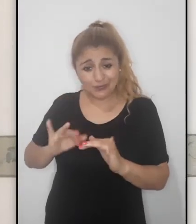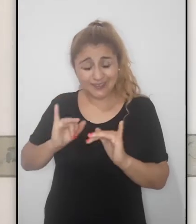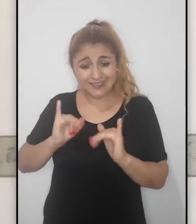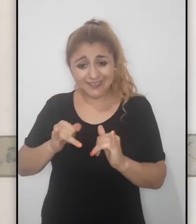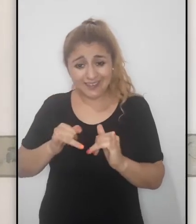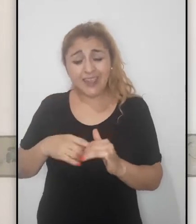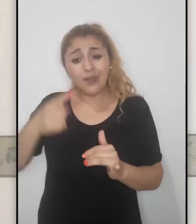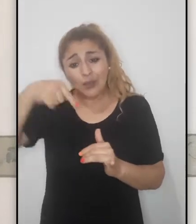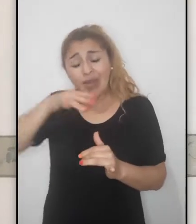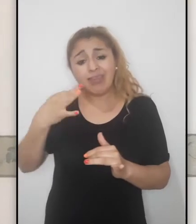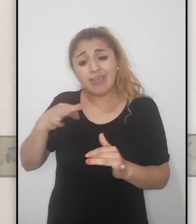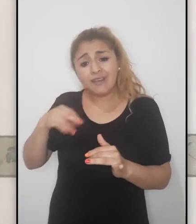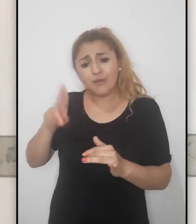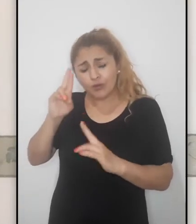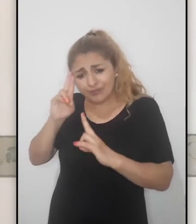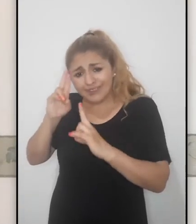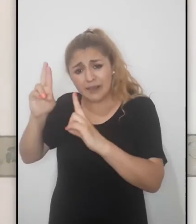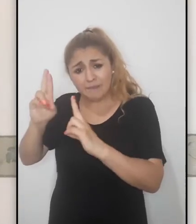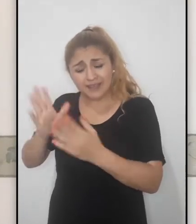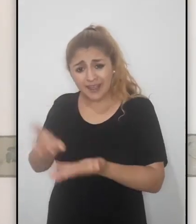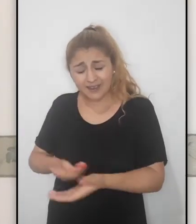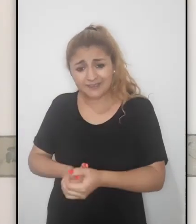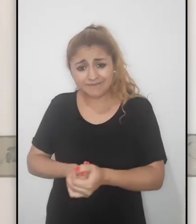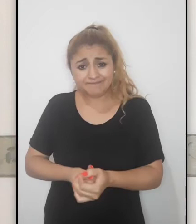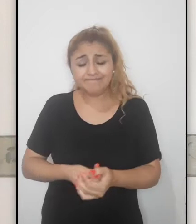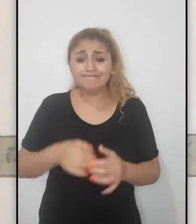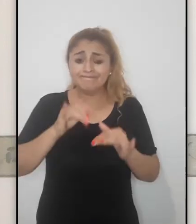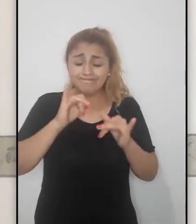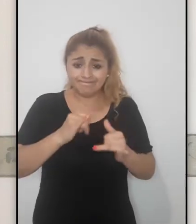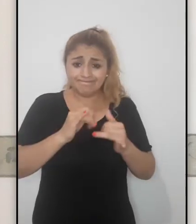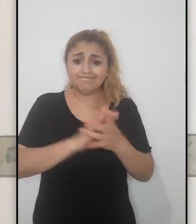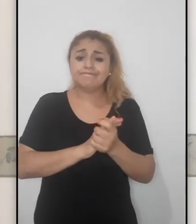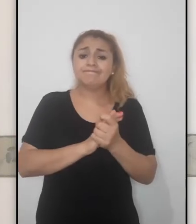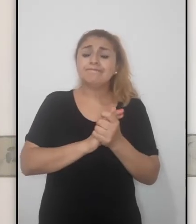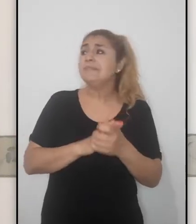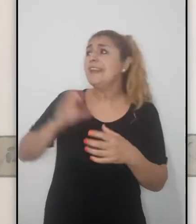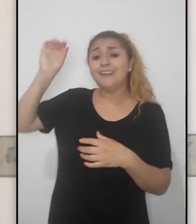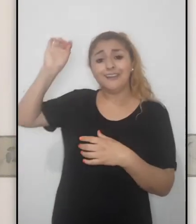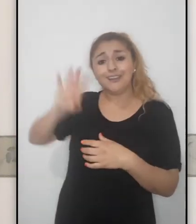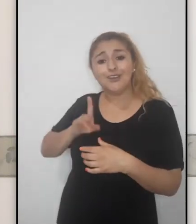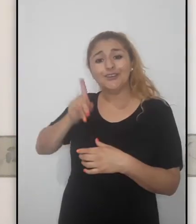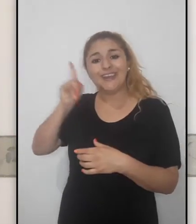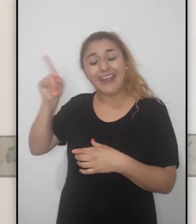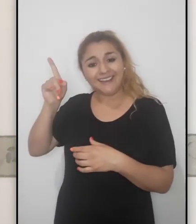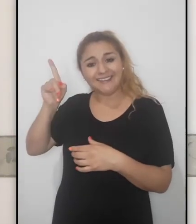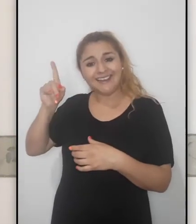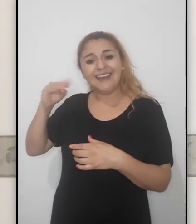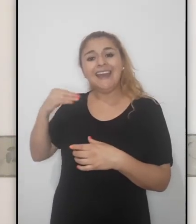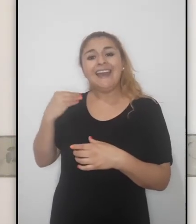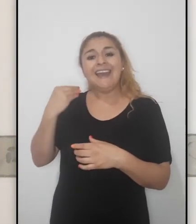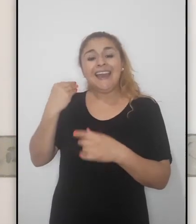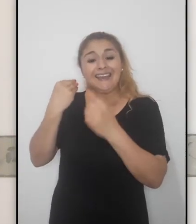mismo como eje de todo como centro de todo